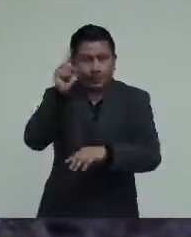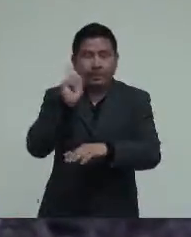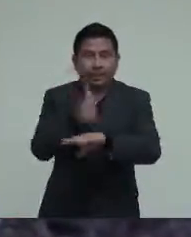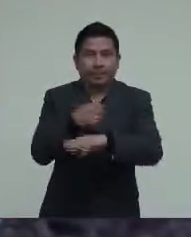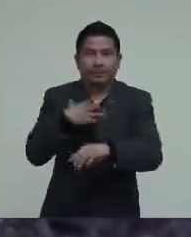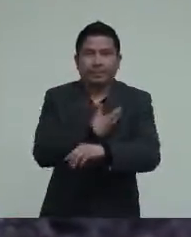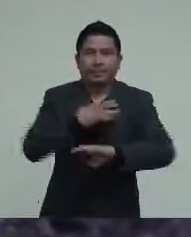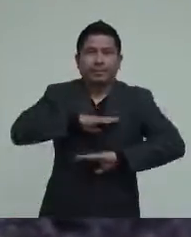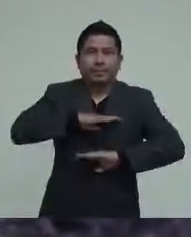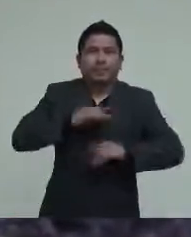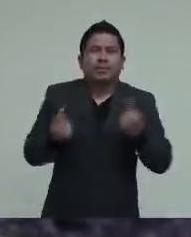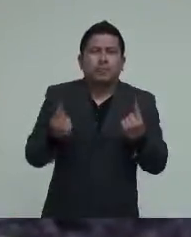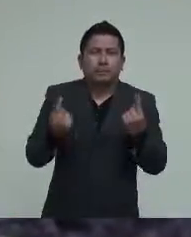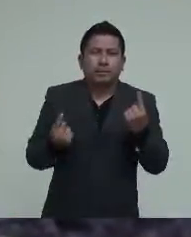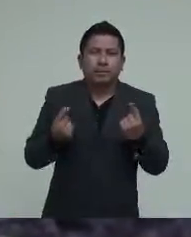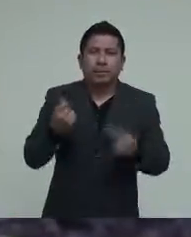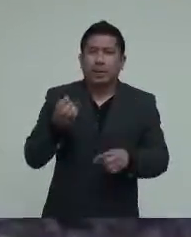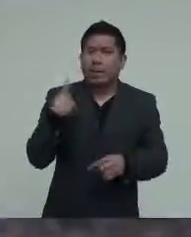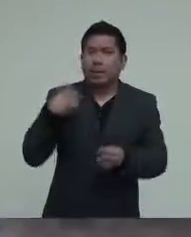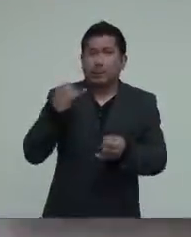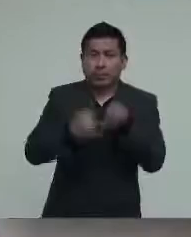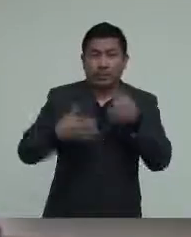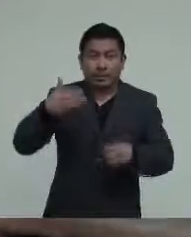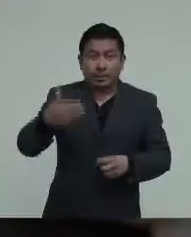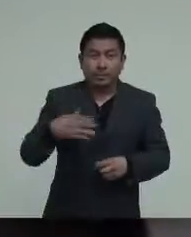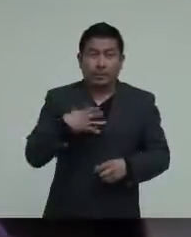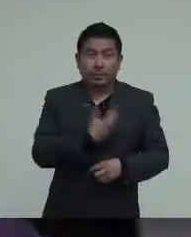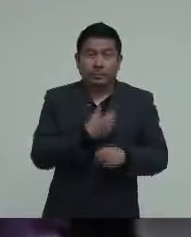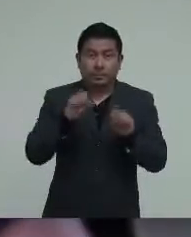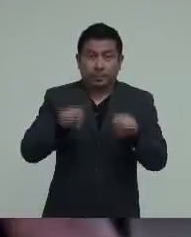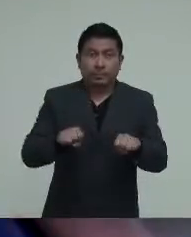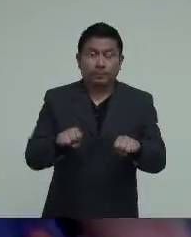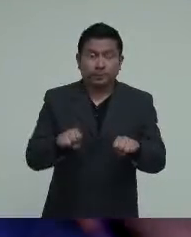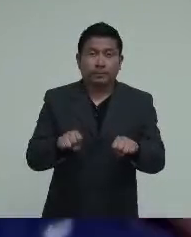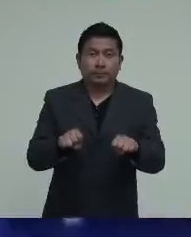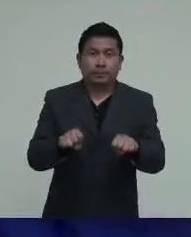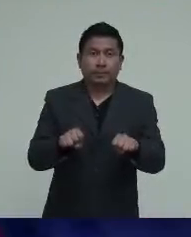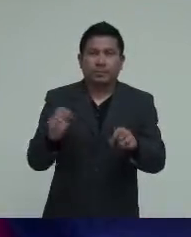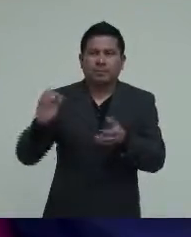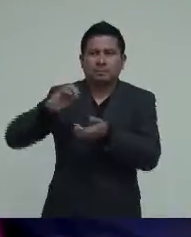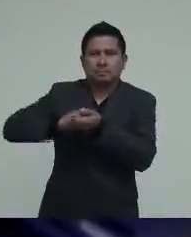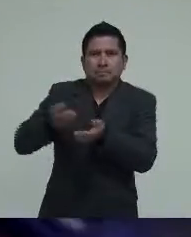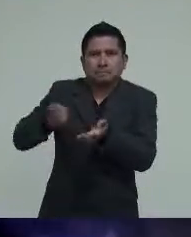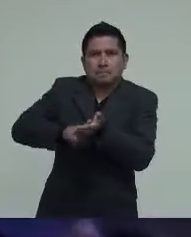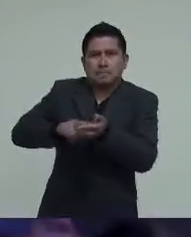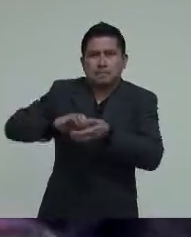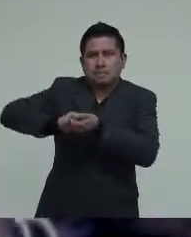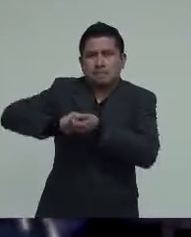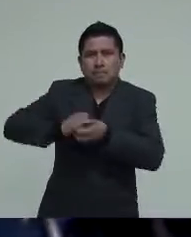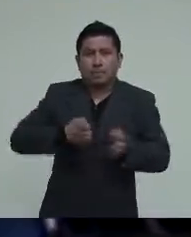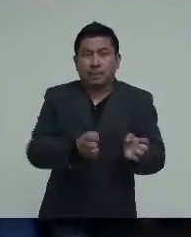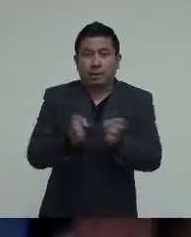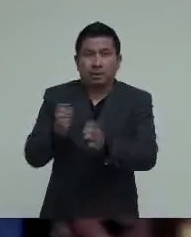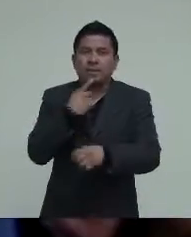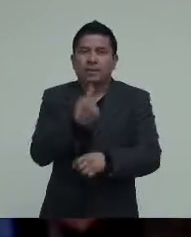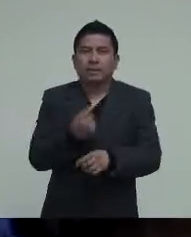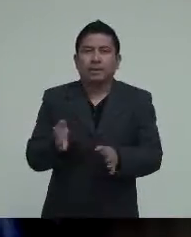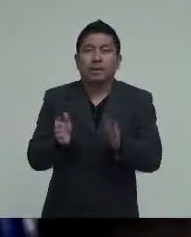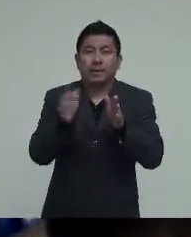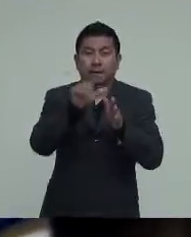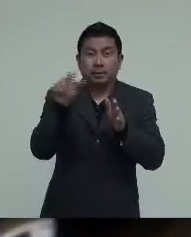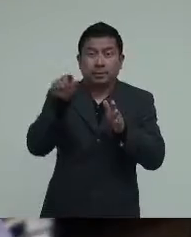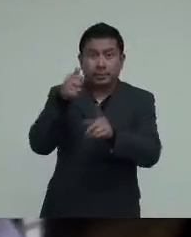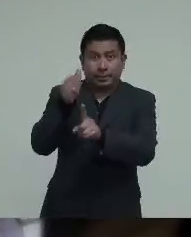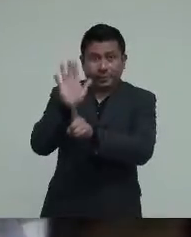nuestras satisfacciones más grandes es que en el último año pudimos hacer una alianza estratégica con